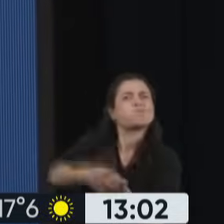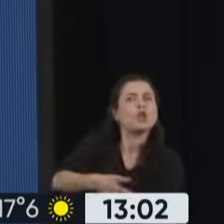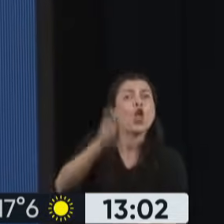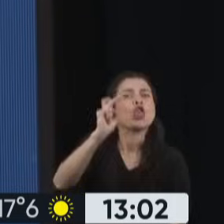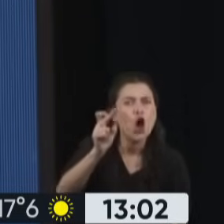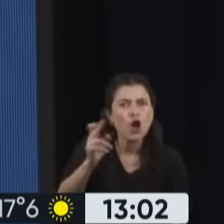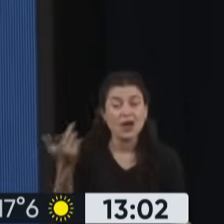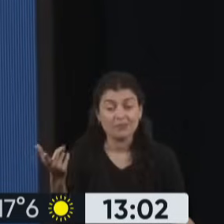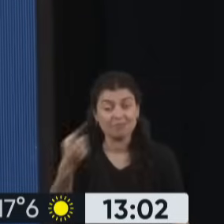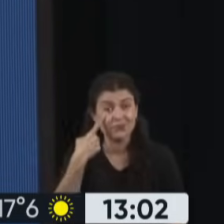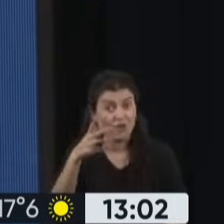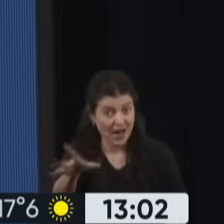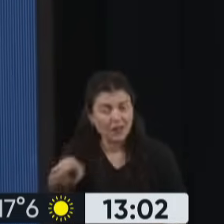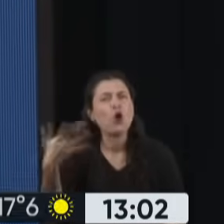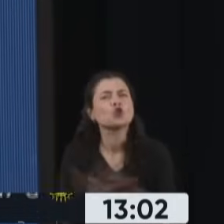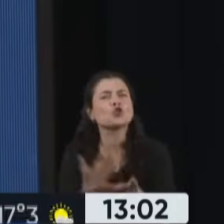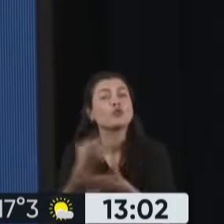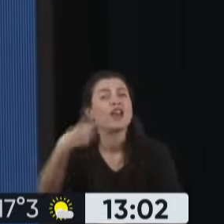¡ay, cómo les va a doler!